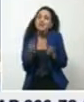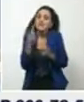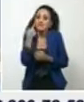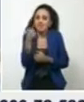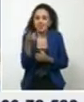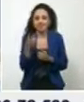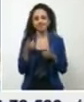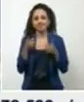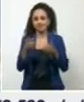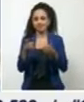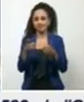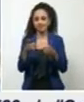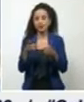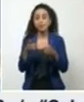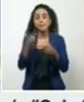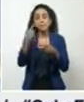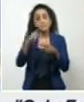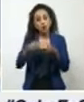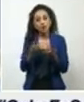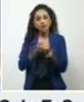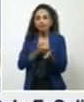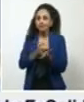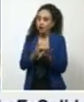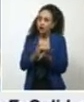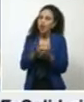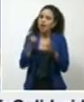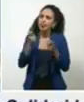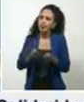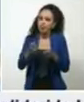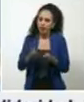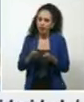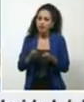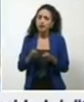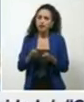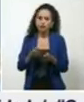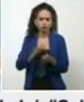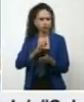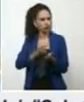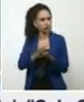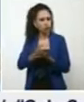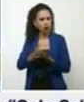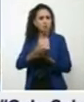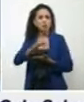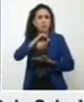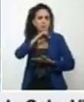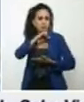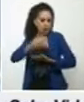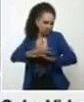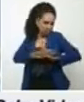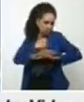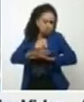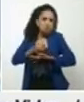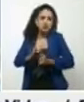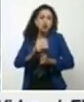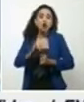eso se insiste en que se logre. Y hasta ahora la Organización Mundial de la Salud